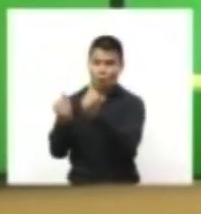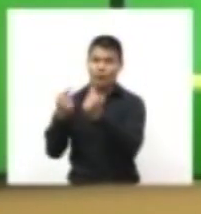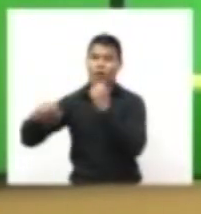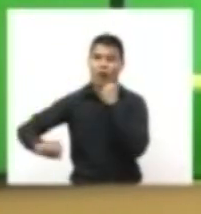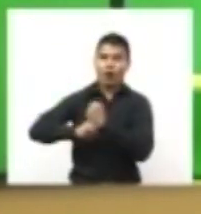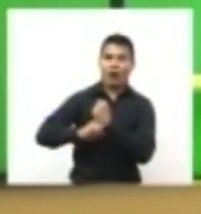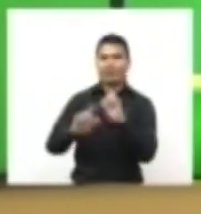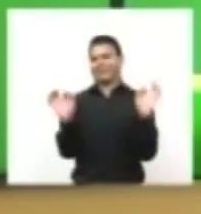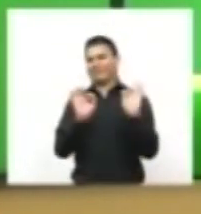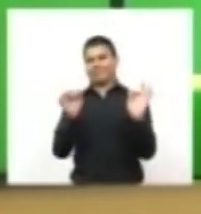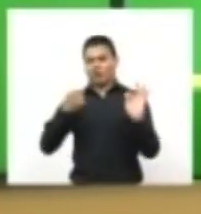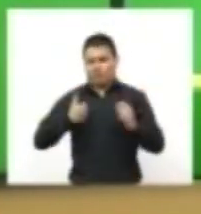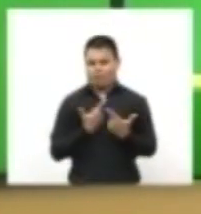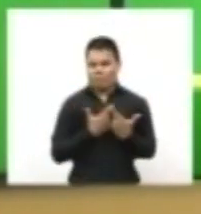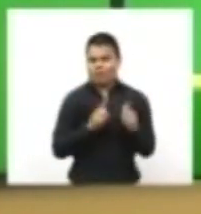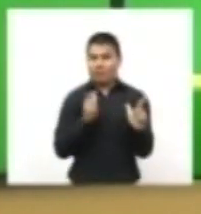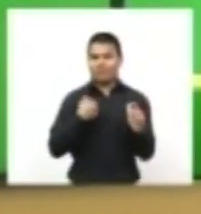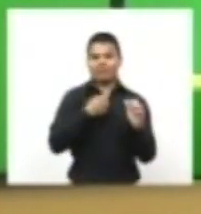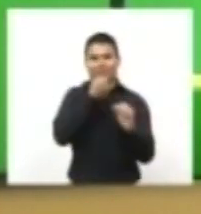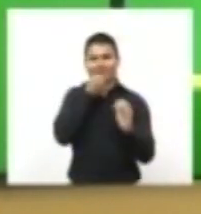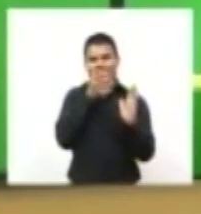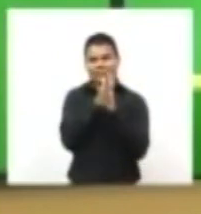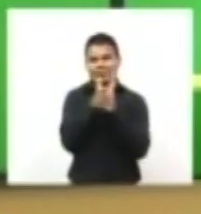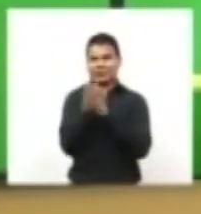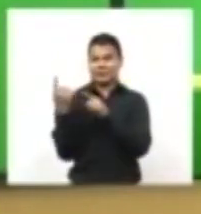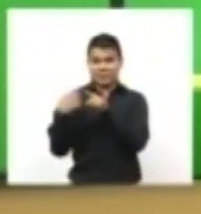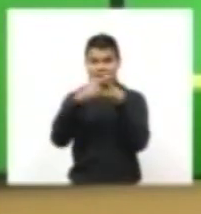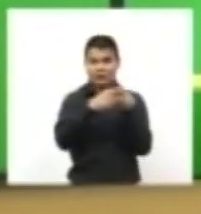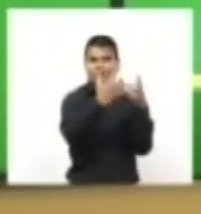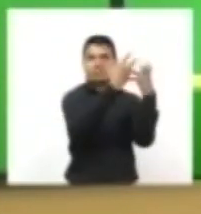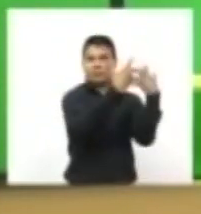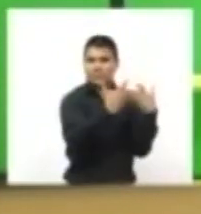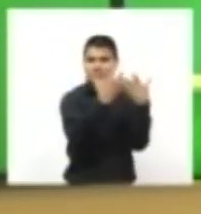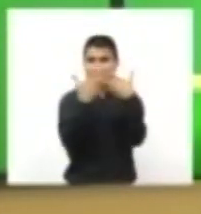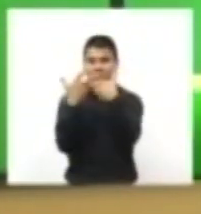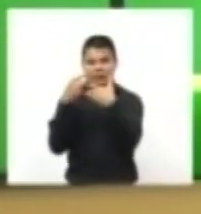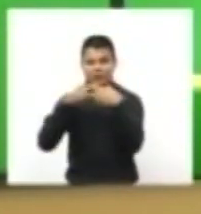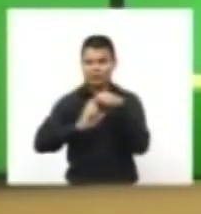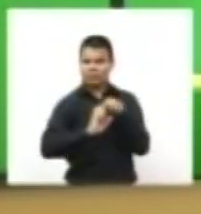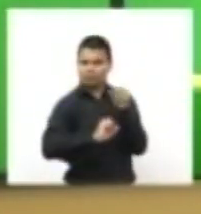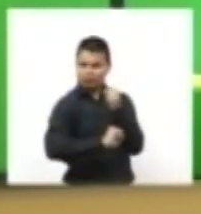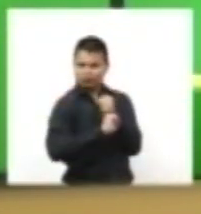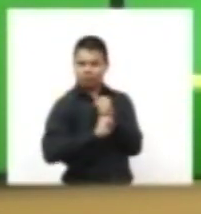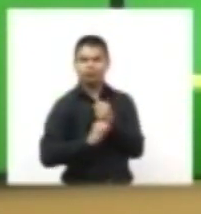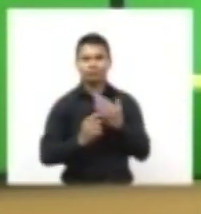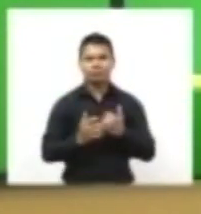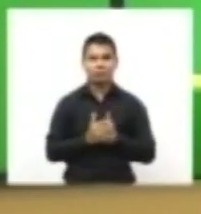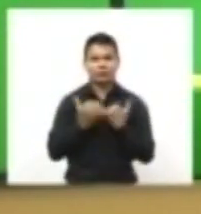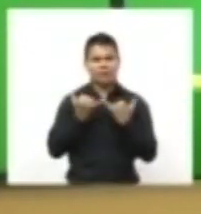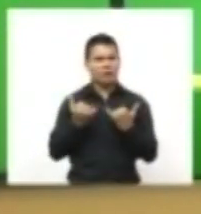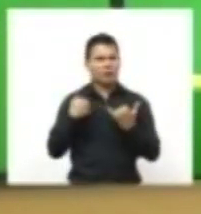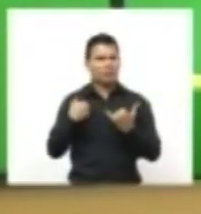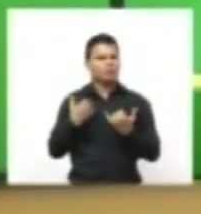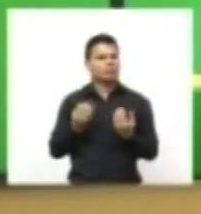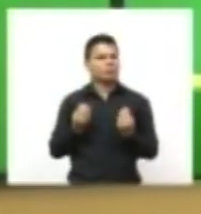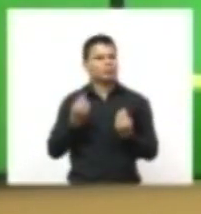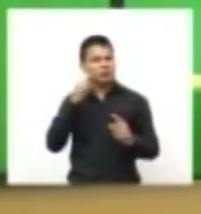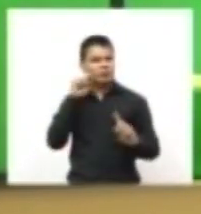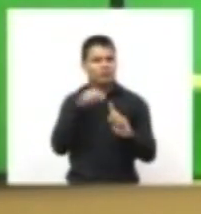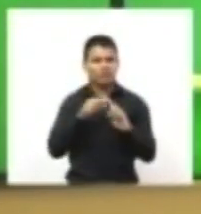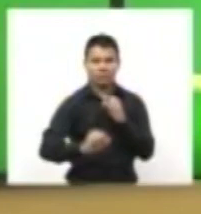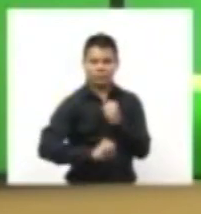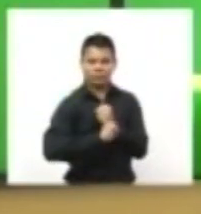nos brindan ha permitido el apoyo de las grandes empresas internacionales, nacionales y regionales, que hacen posible con su